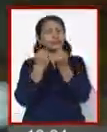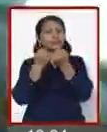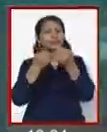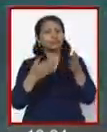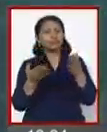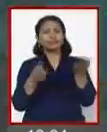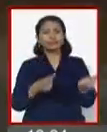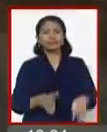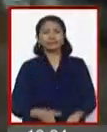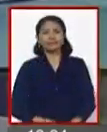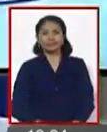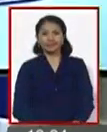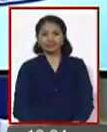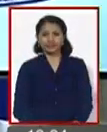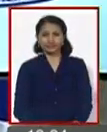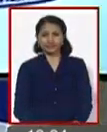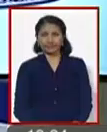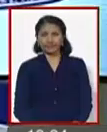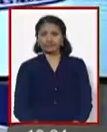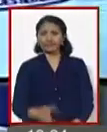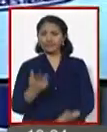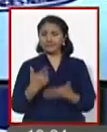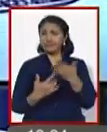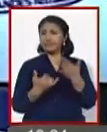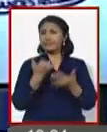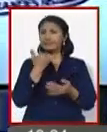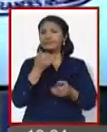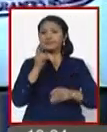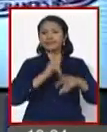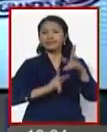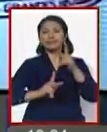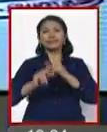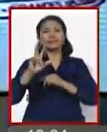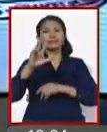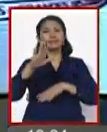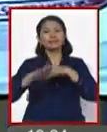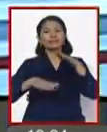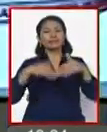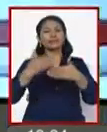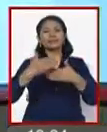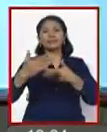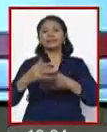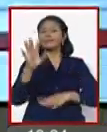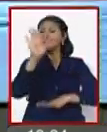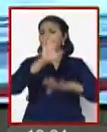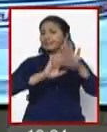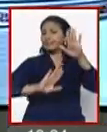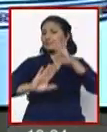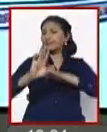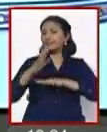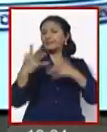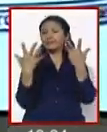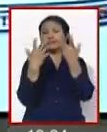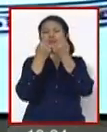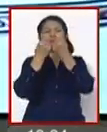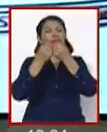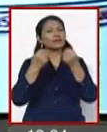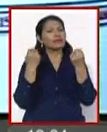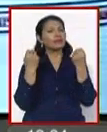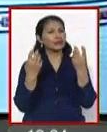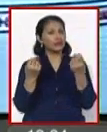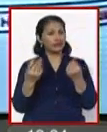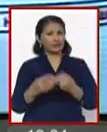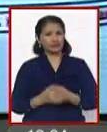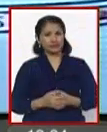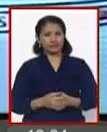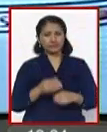accidente de tránsito. ¿Y qué sucede con los vecinos de la avenida Tres Pasos al Frente? Están preocupados por los accidentes que se